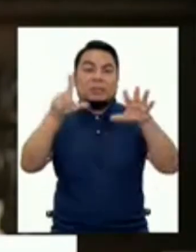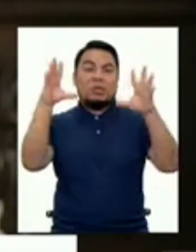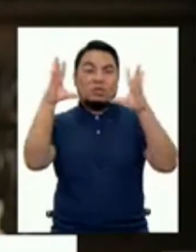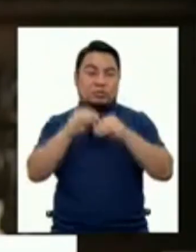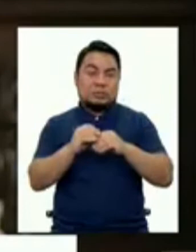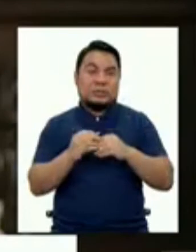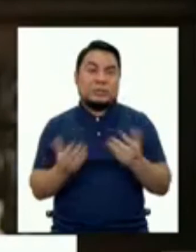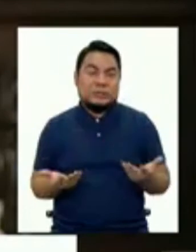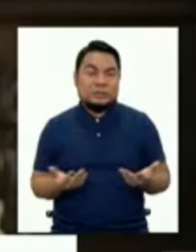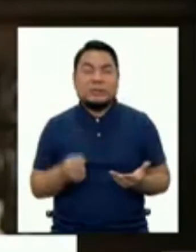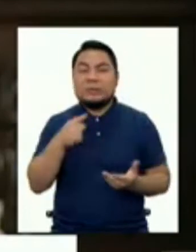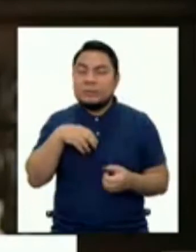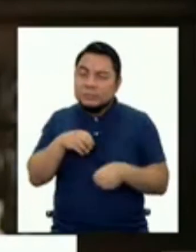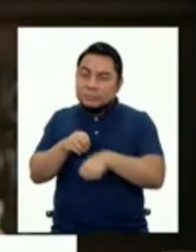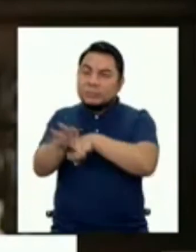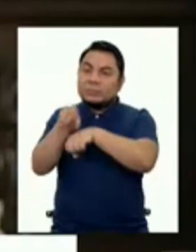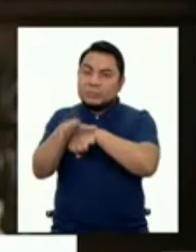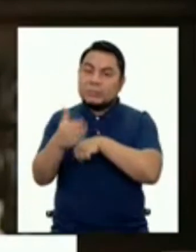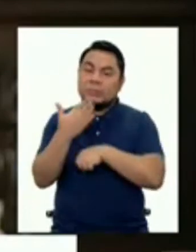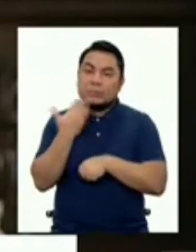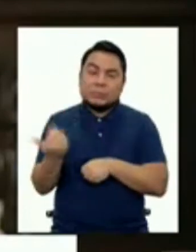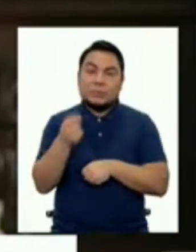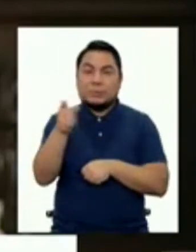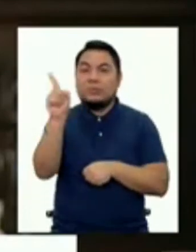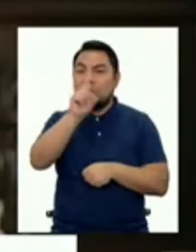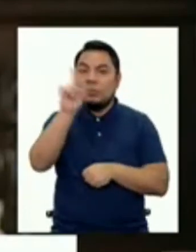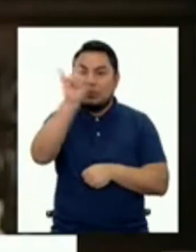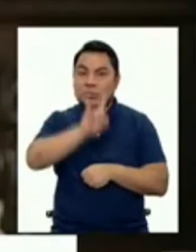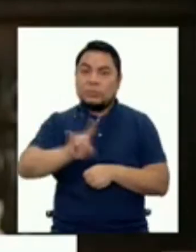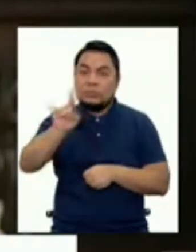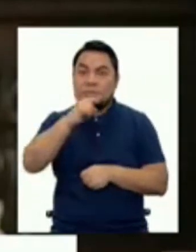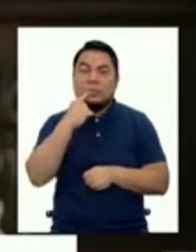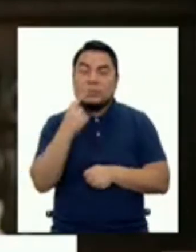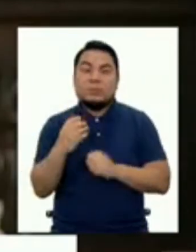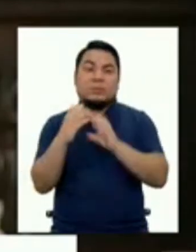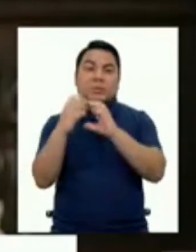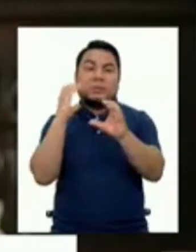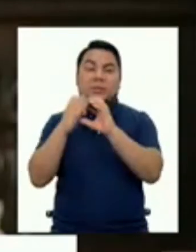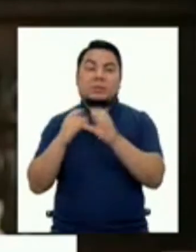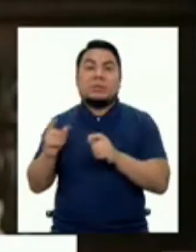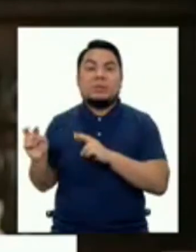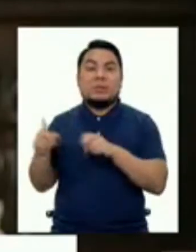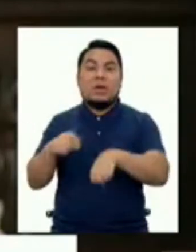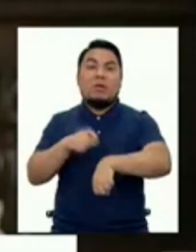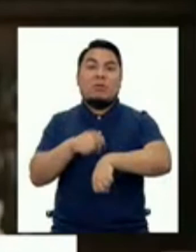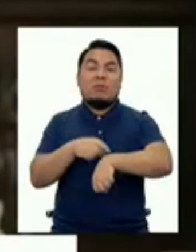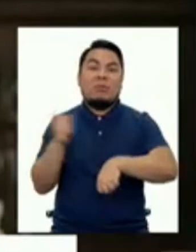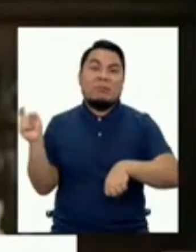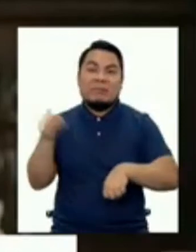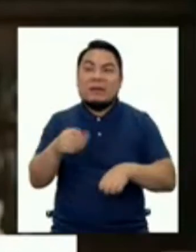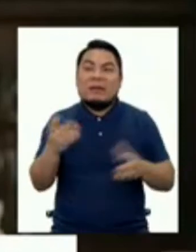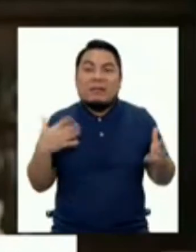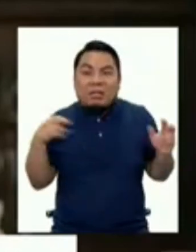noche. La recomendación es no utilizar el sistema del transporte público en las horas punta, porque